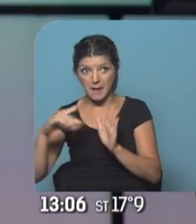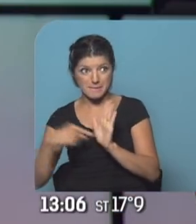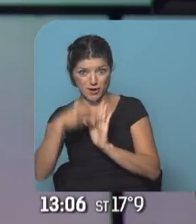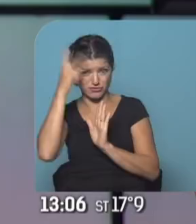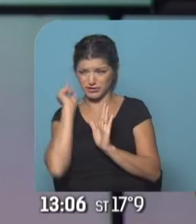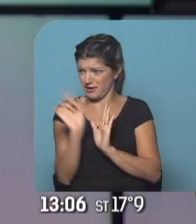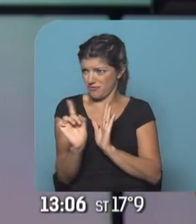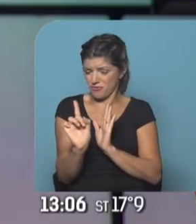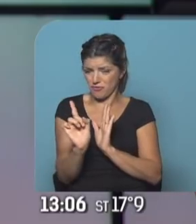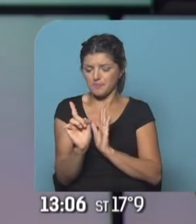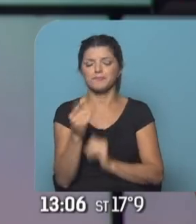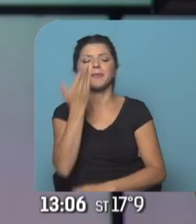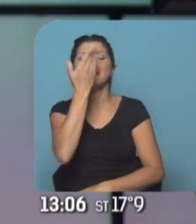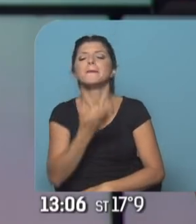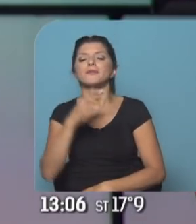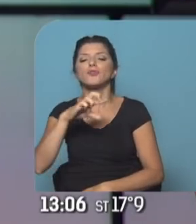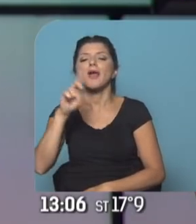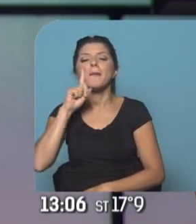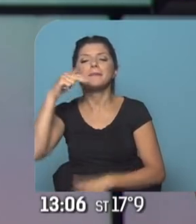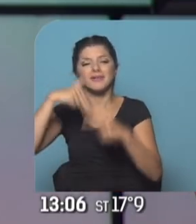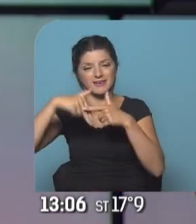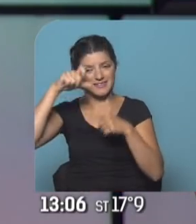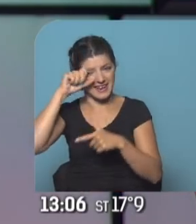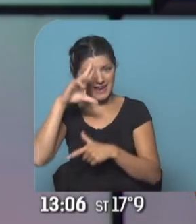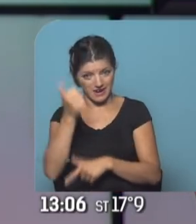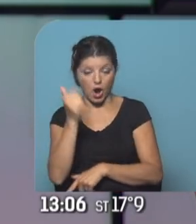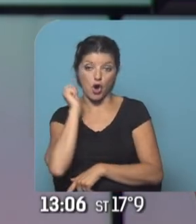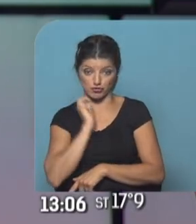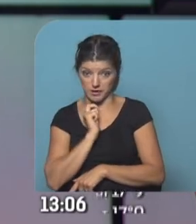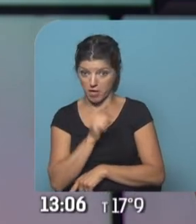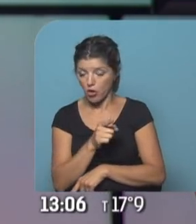porque Piñera, que es un hombre conservador